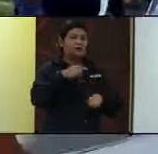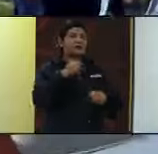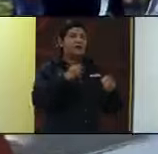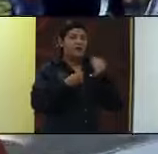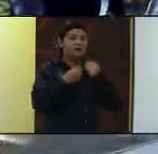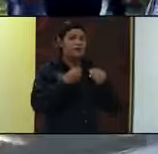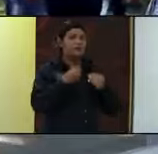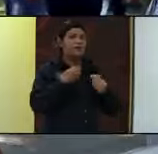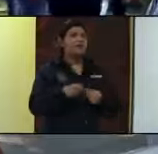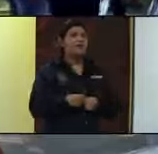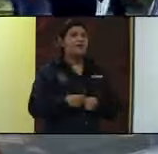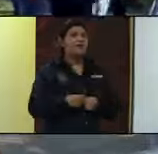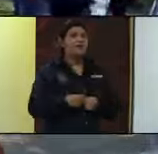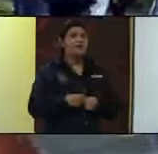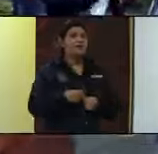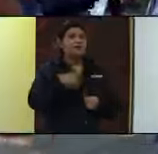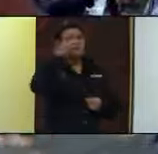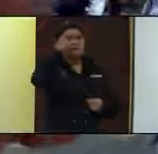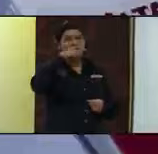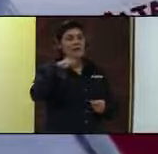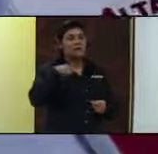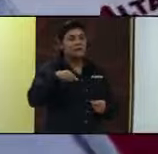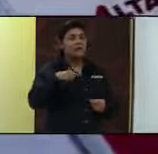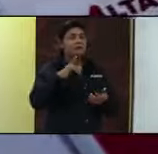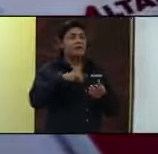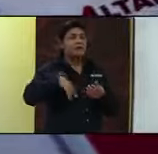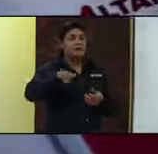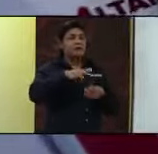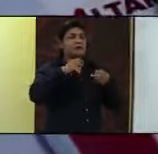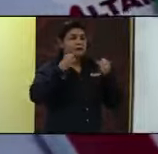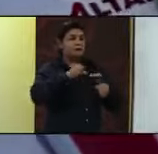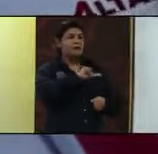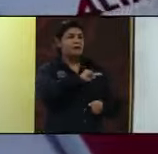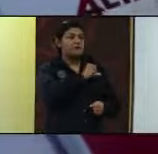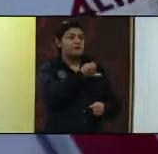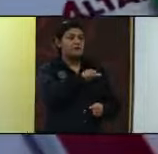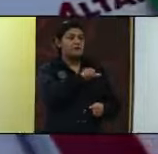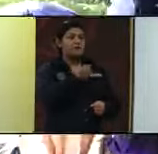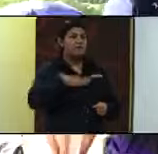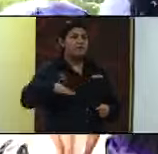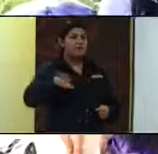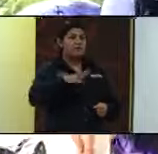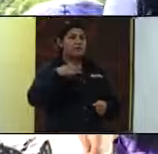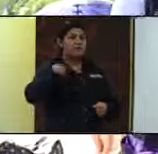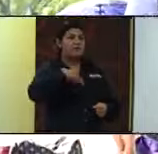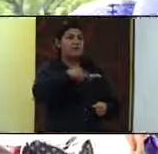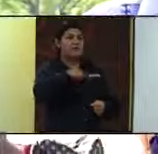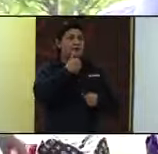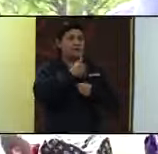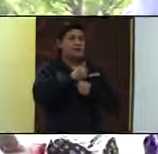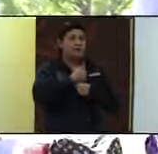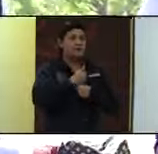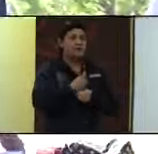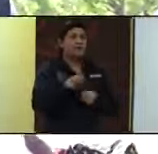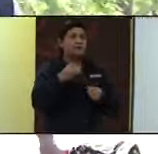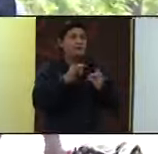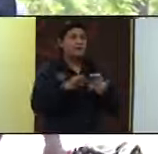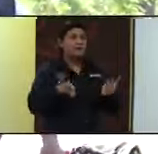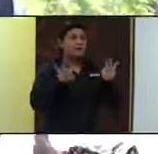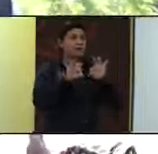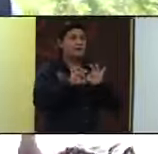nutrición, y para todo ello para garantizarles salud y bienestar a todos nuestros abuelitos. Es